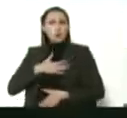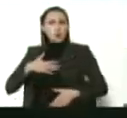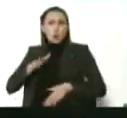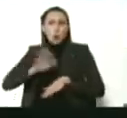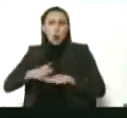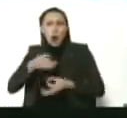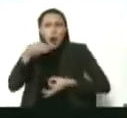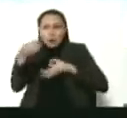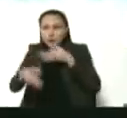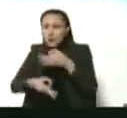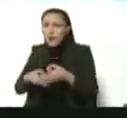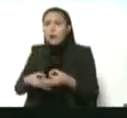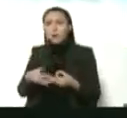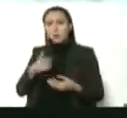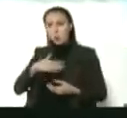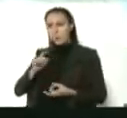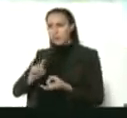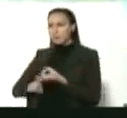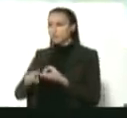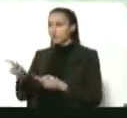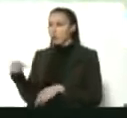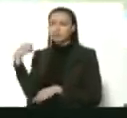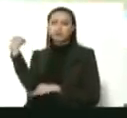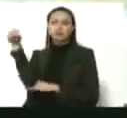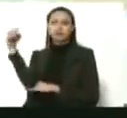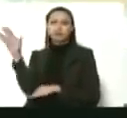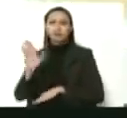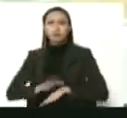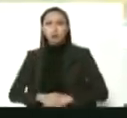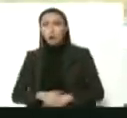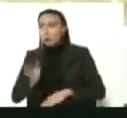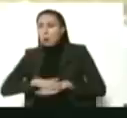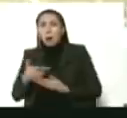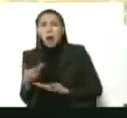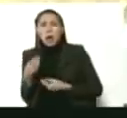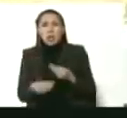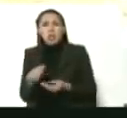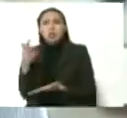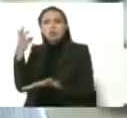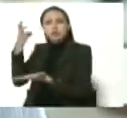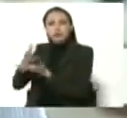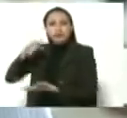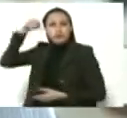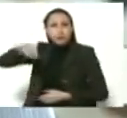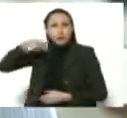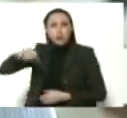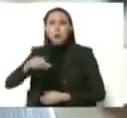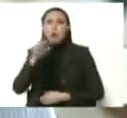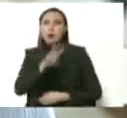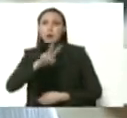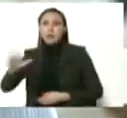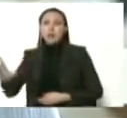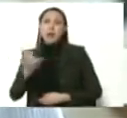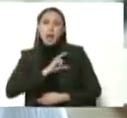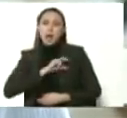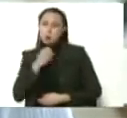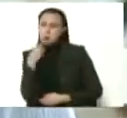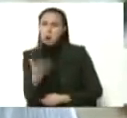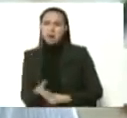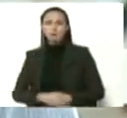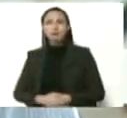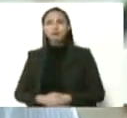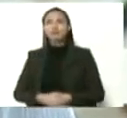fue el tema con Silvia, que no me paraba. Bueno, han sacado videitos del 23 de enero. Muy buenos los videitos.